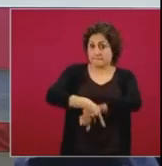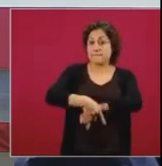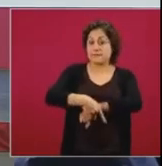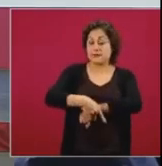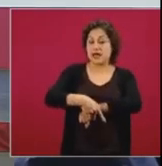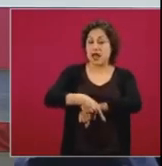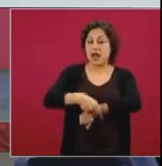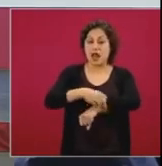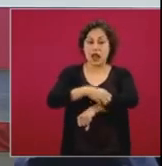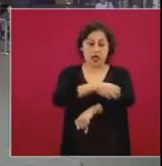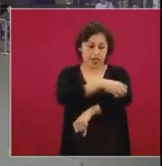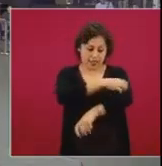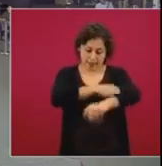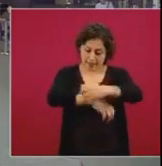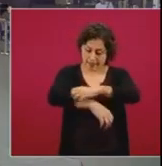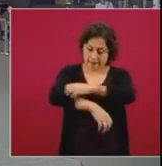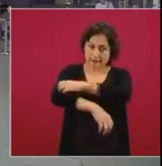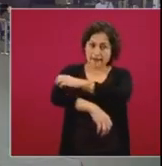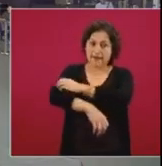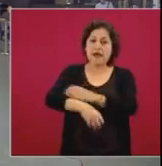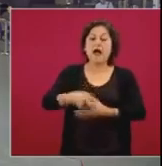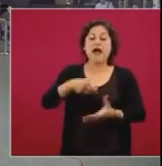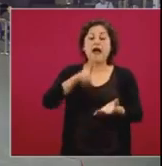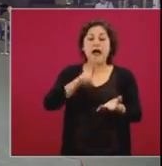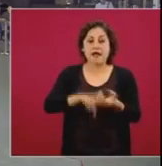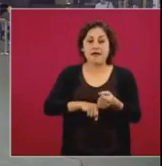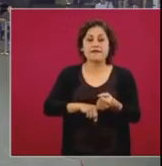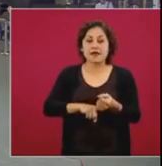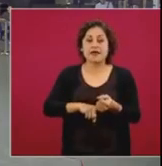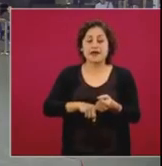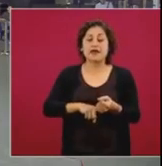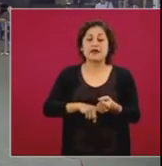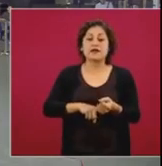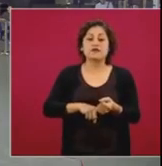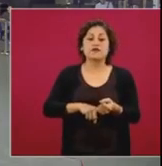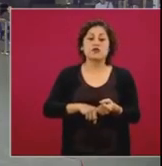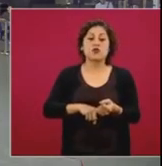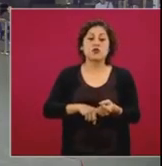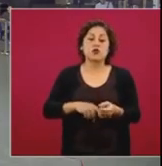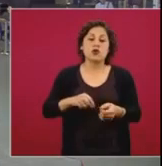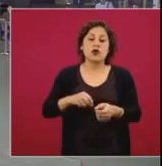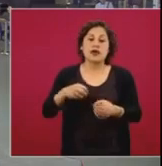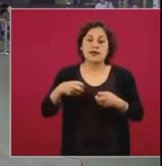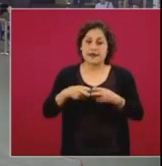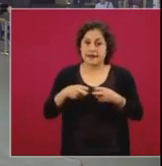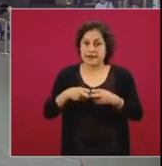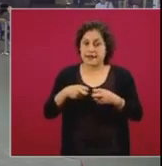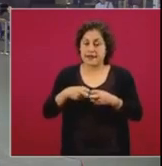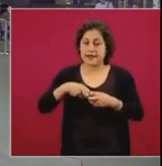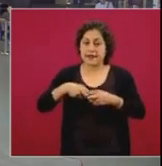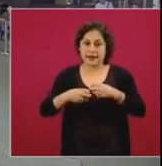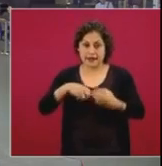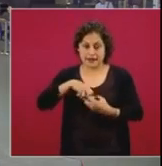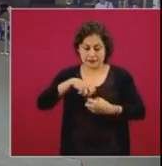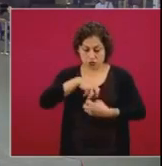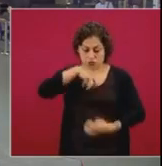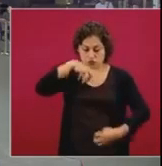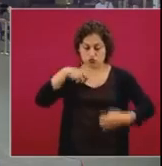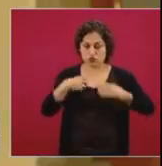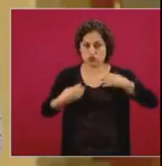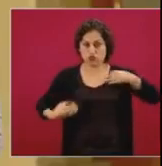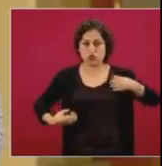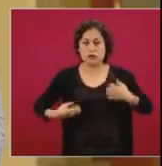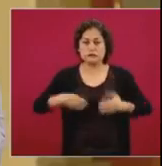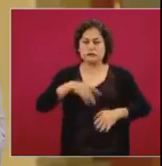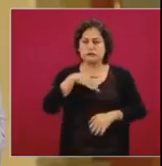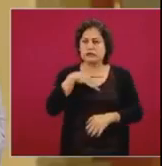la piel, los nervios periféricos, los nervios que nos dan la sensibilidad principalmente, el tacto, la sensación de dolor, etcétera, son